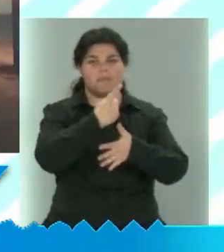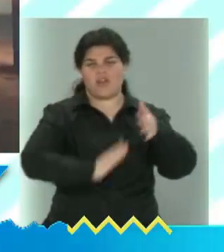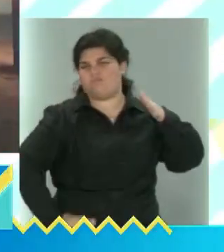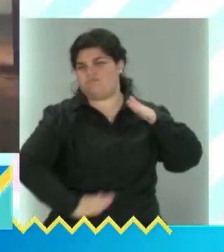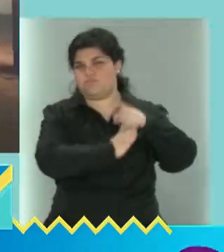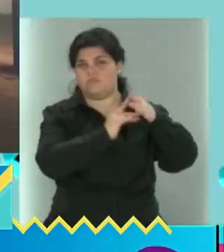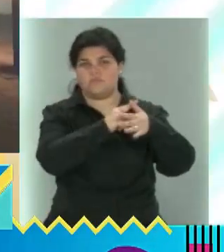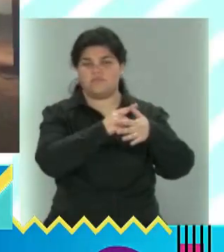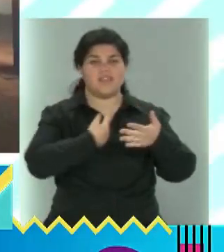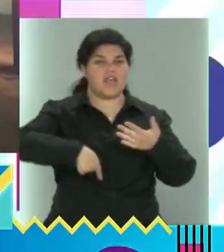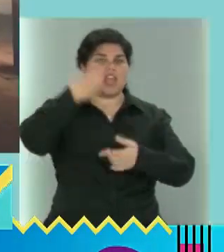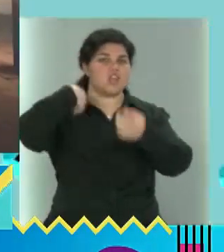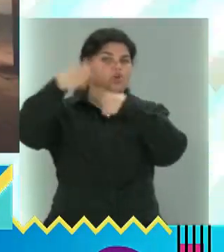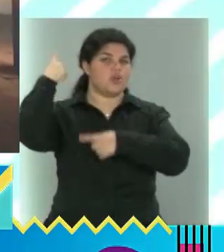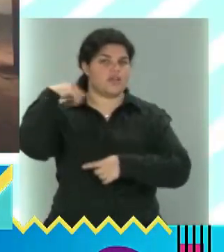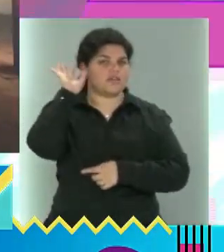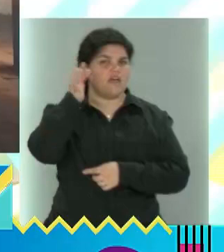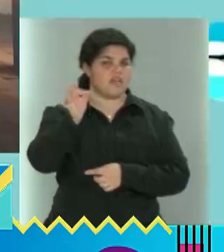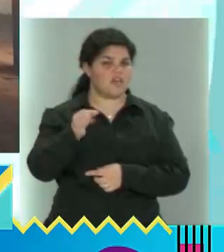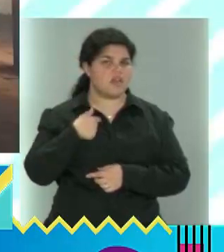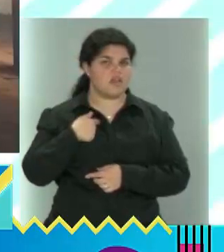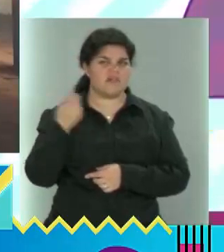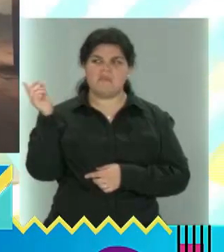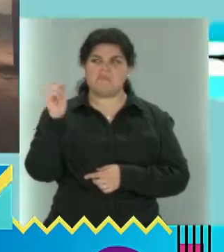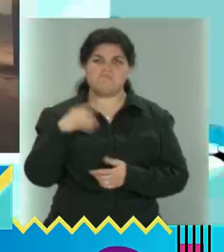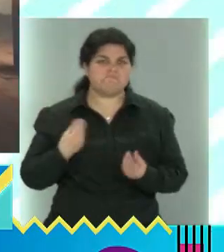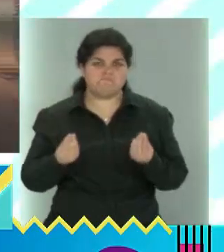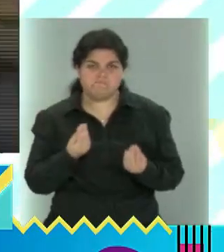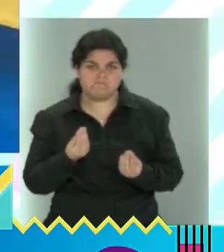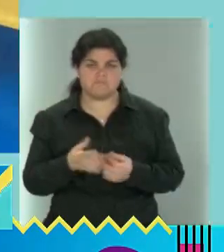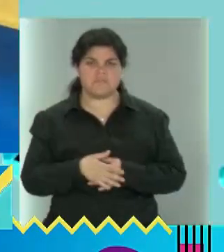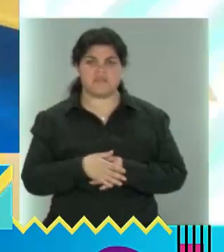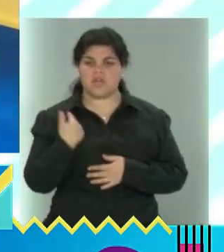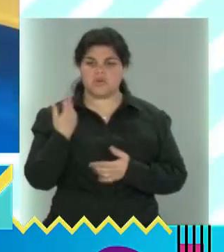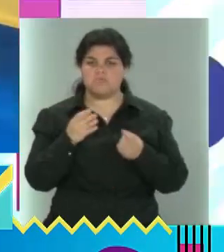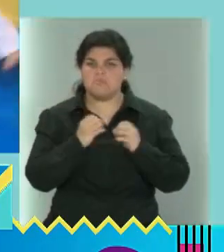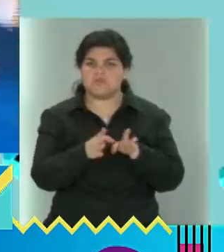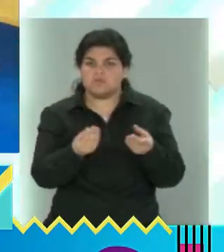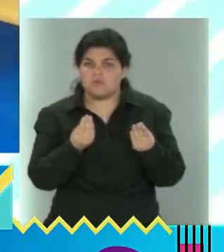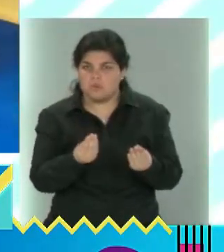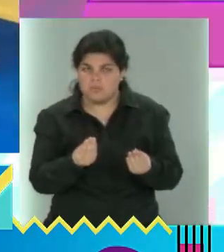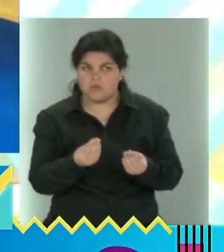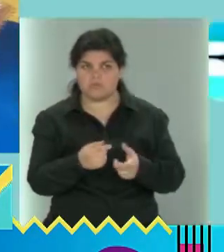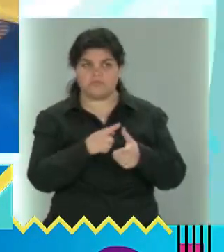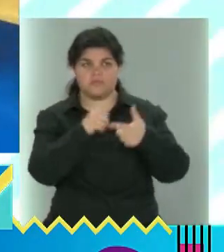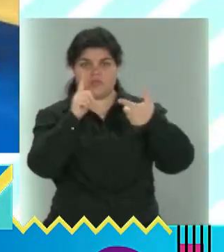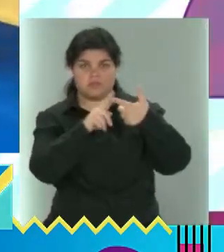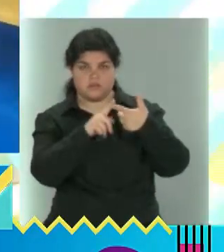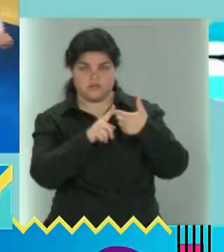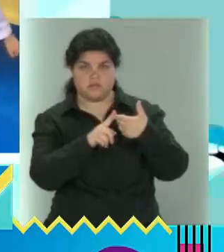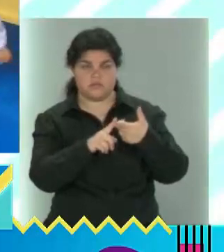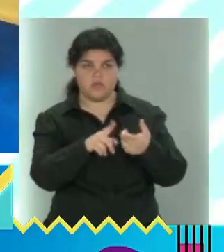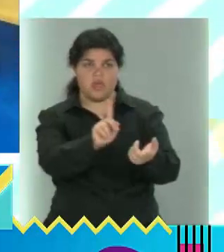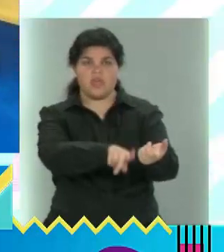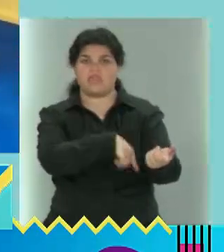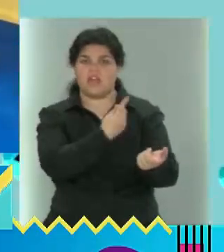es historia, de dónde venimos, de dónde surgió este arte marcial nuestro. El segundo es la tradición, ¿por